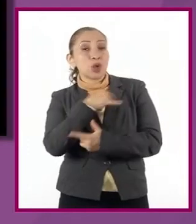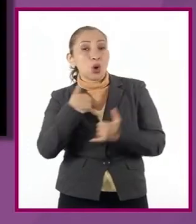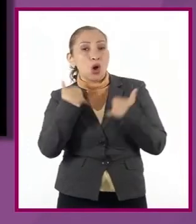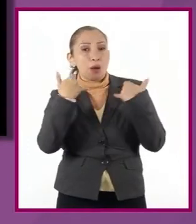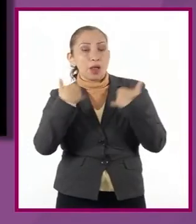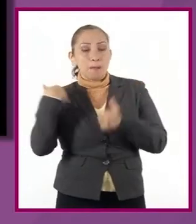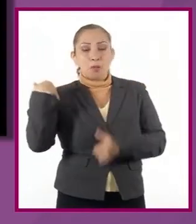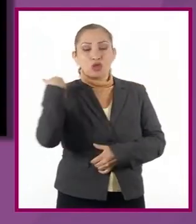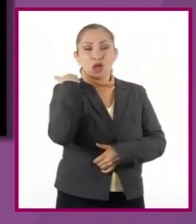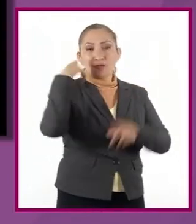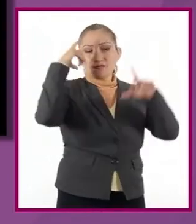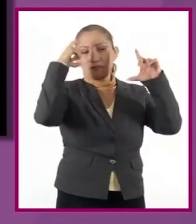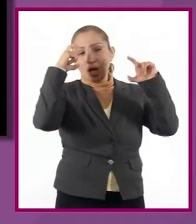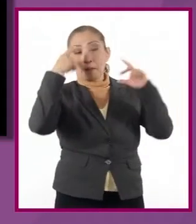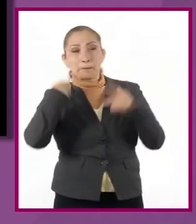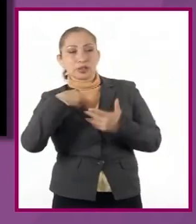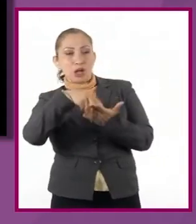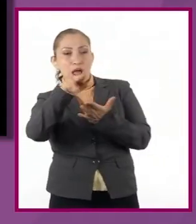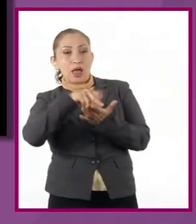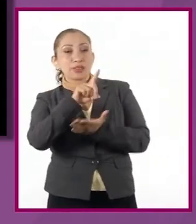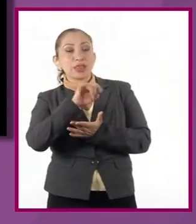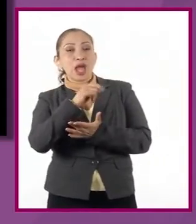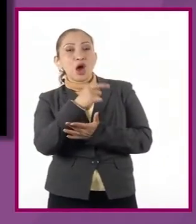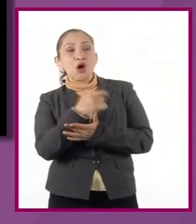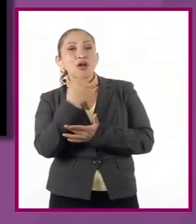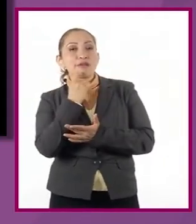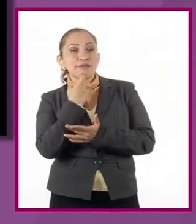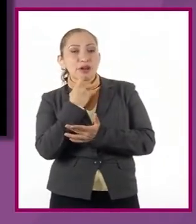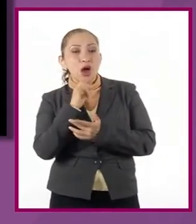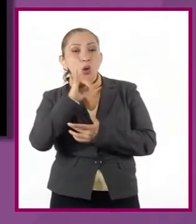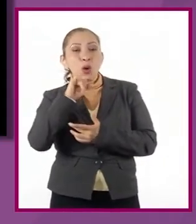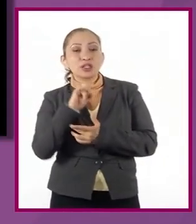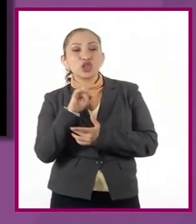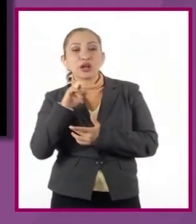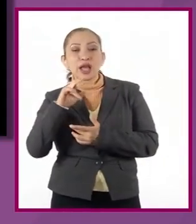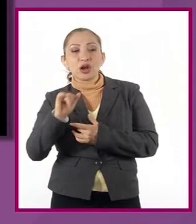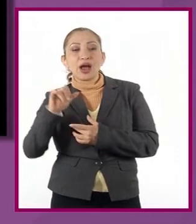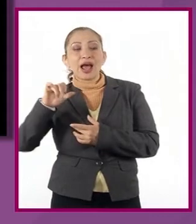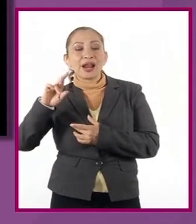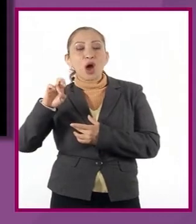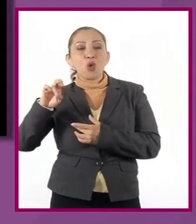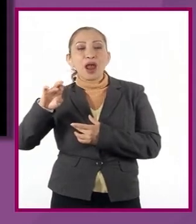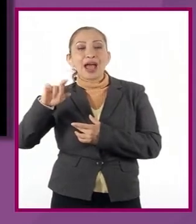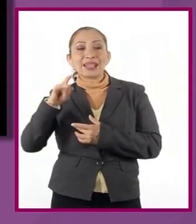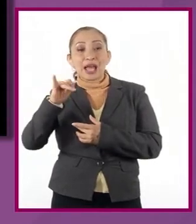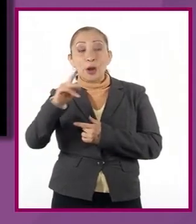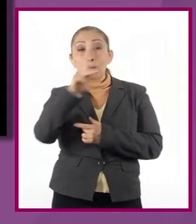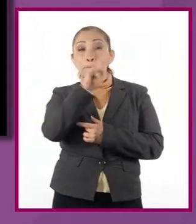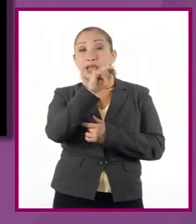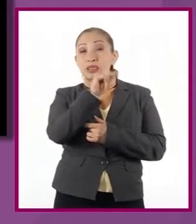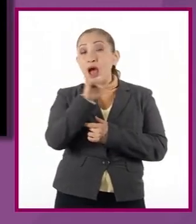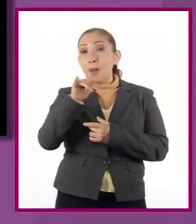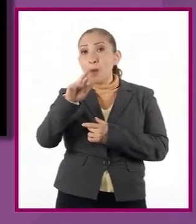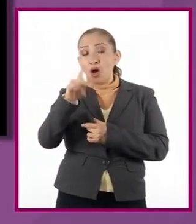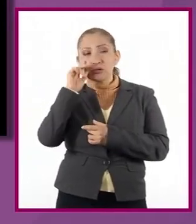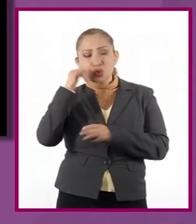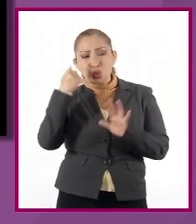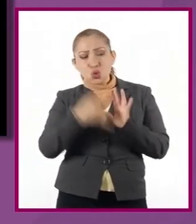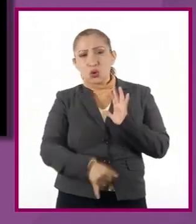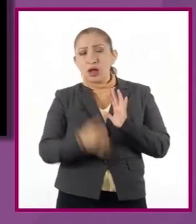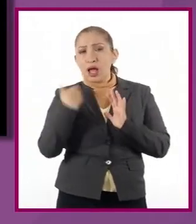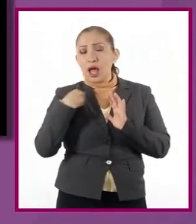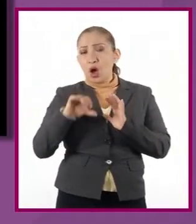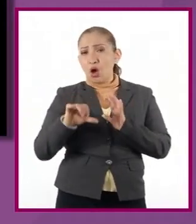fue modelo de fotógrafos y pintores como Diego Rivera, Juan Soriano y Raúl Anguiano. Pita Amor, la undécima